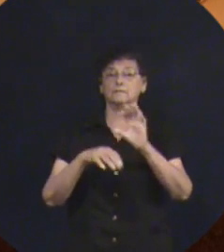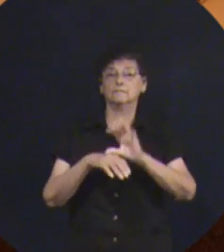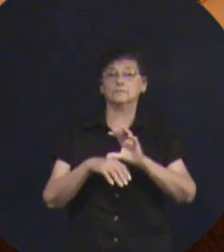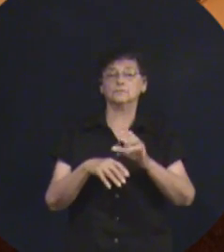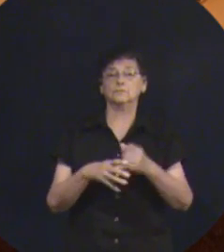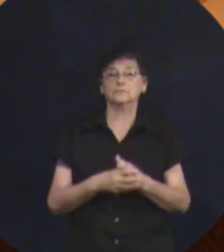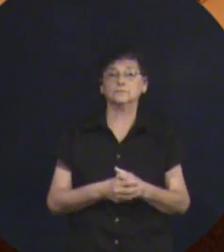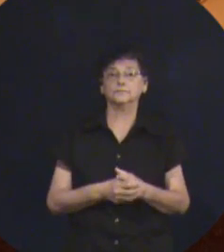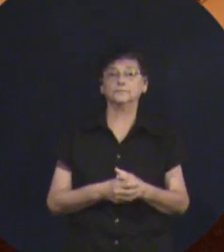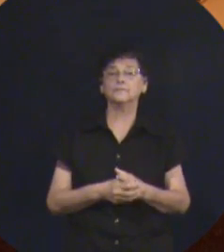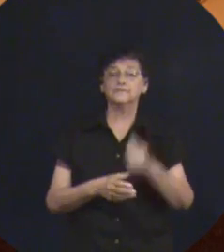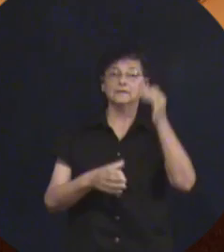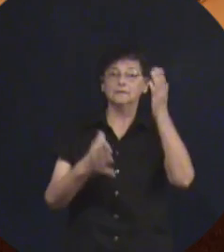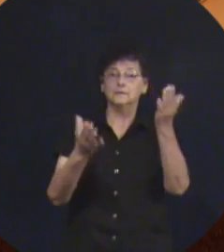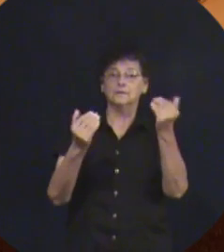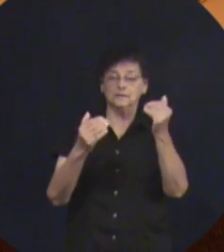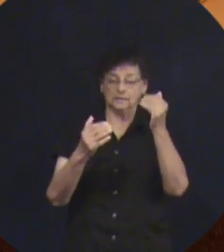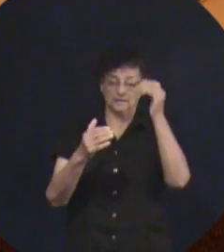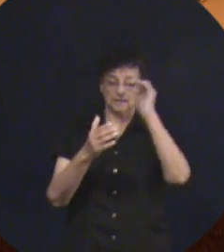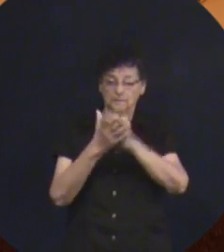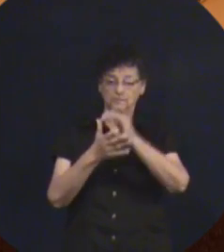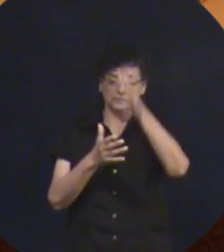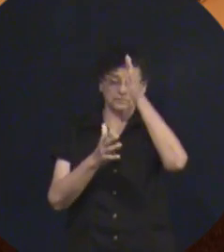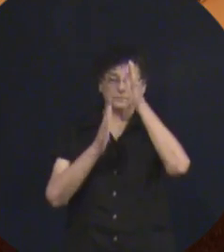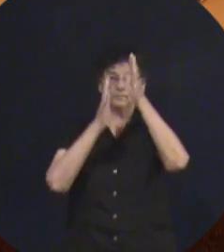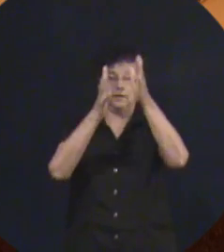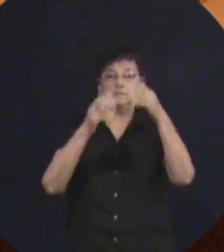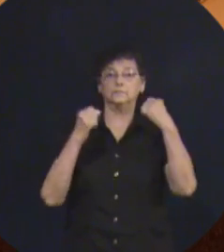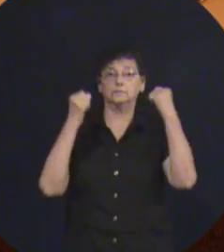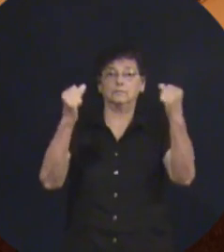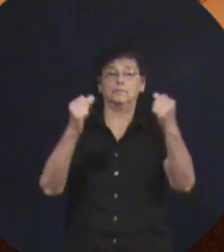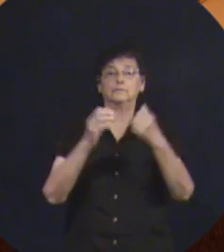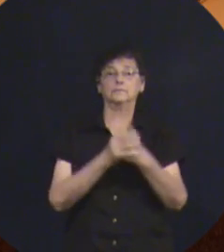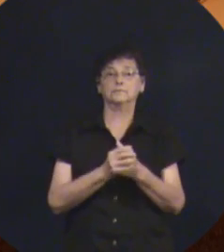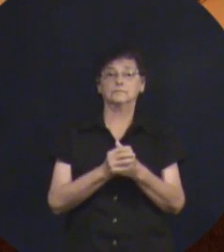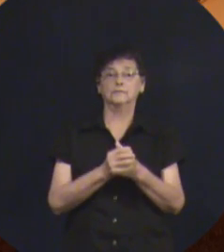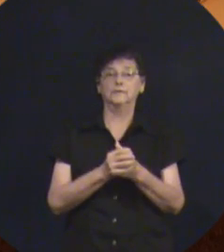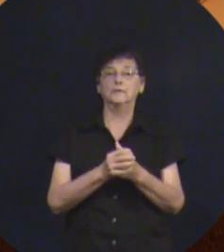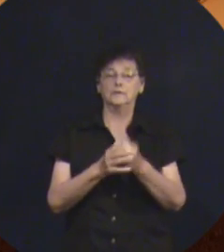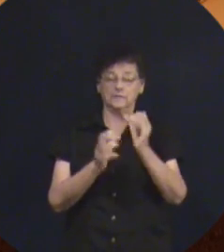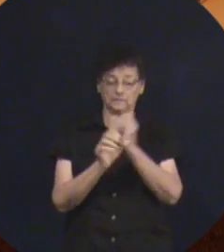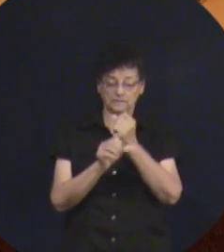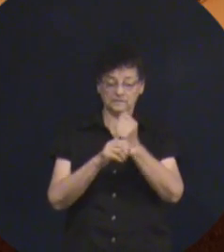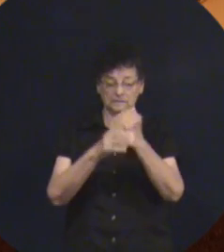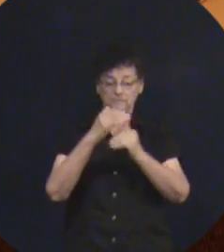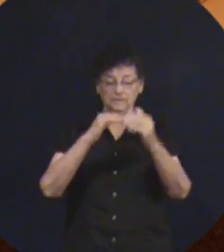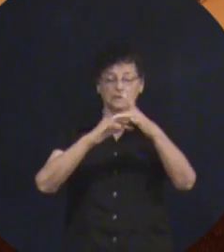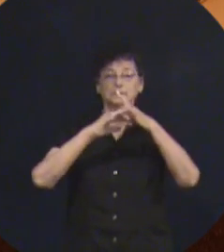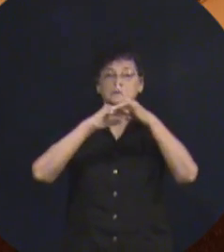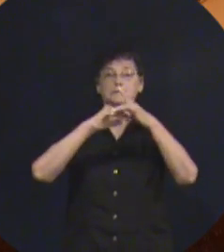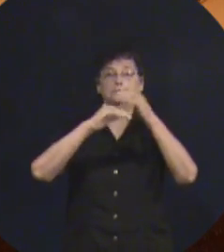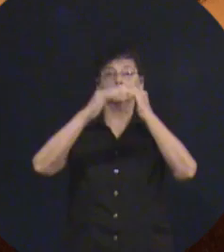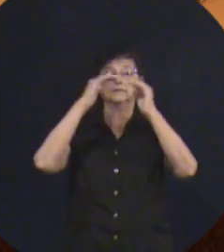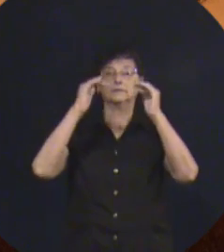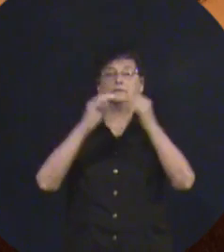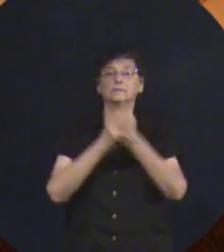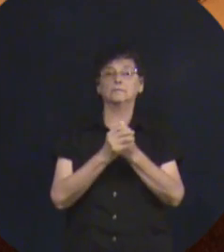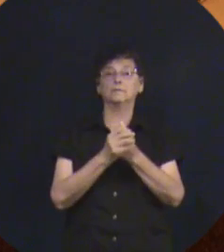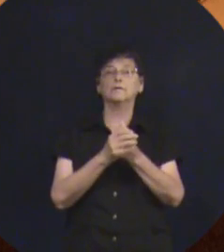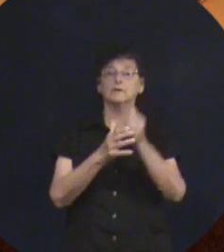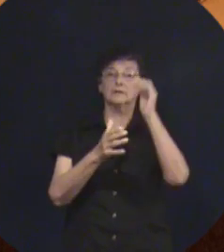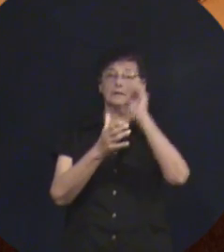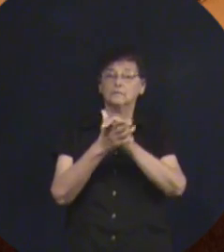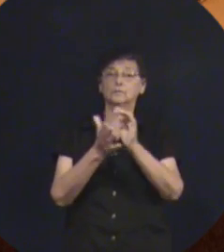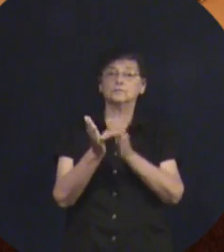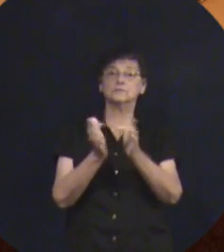Iglesia. Creo en Dios, Padre Todopoderoso, Creador del cielo y de la tierra.